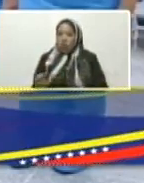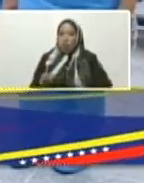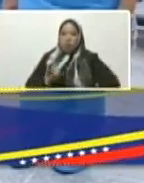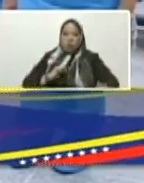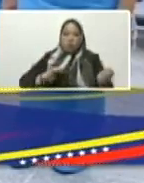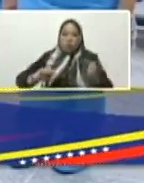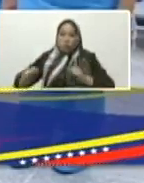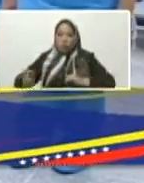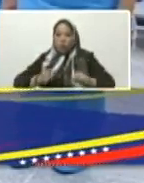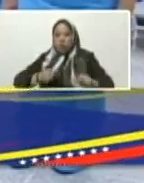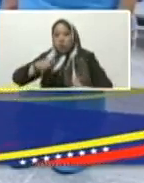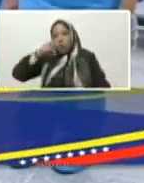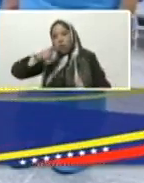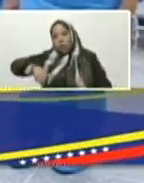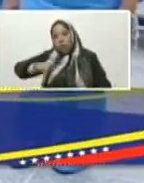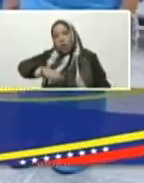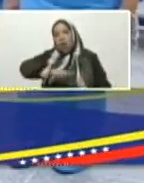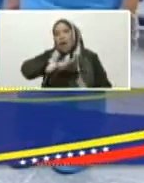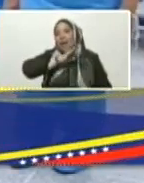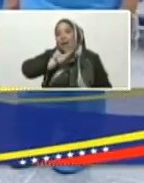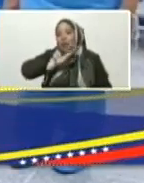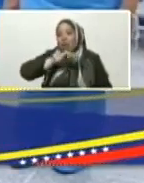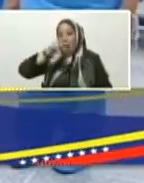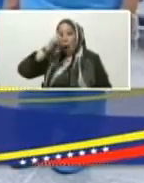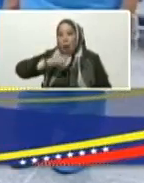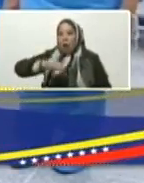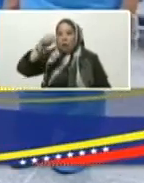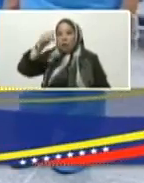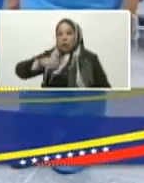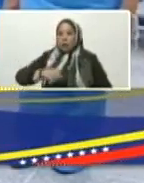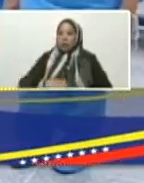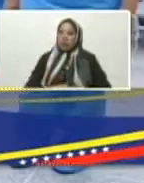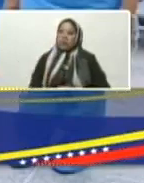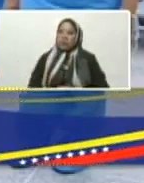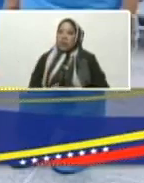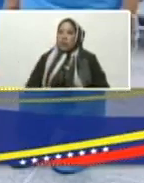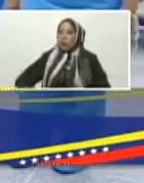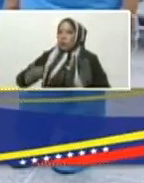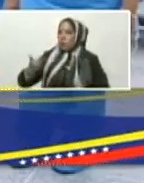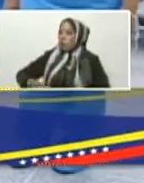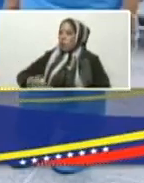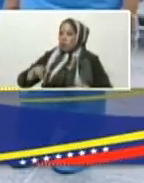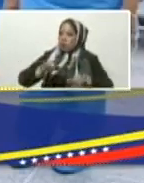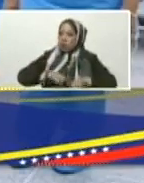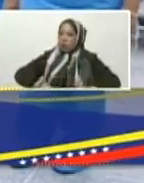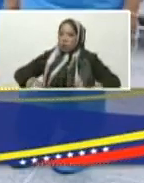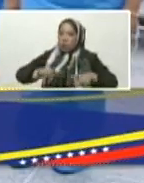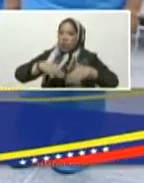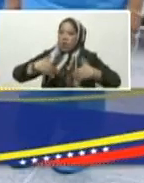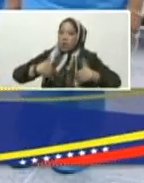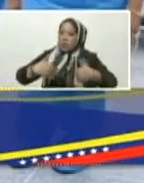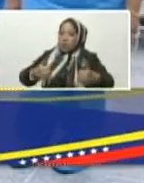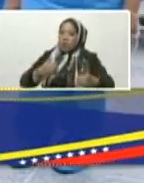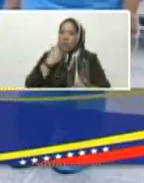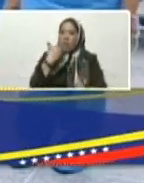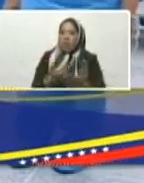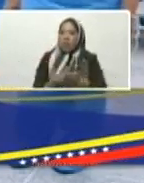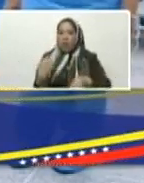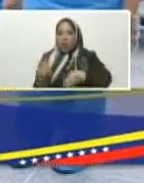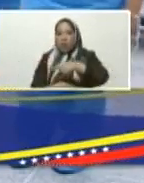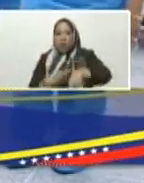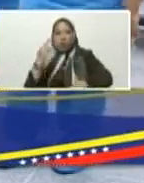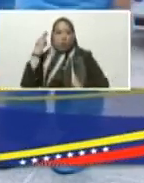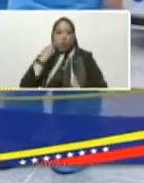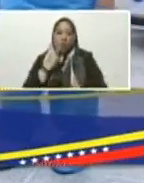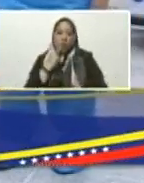la cantidad de pacientes que recibimos anualmente en este importante centro de salud gracias a la Revolución